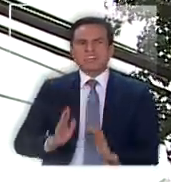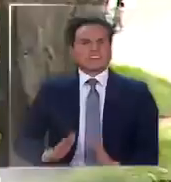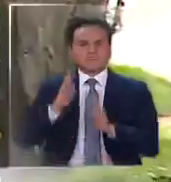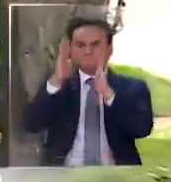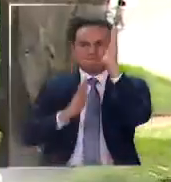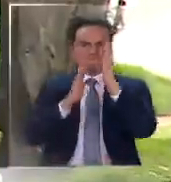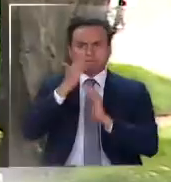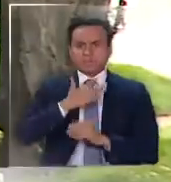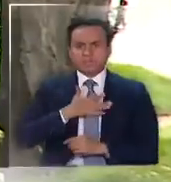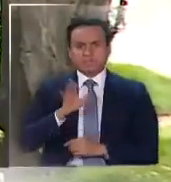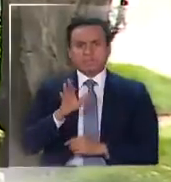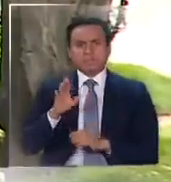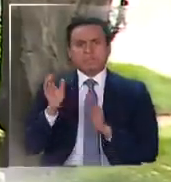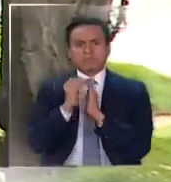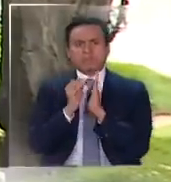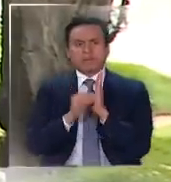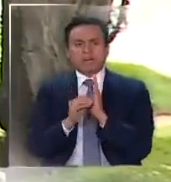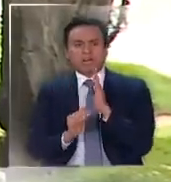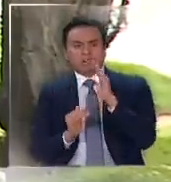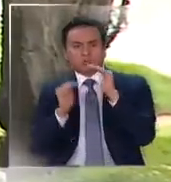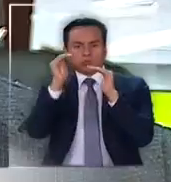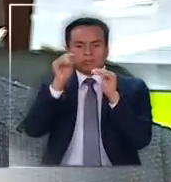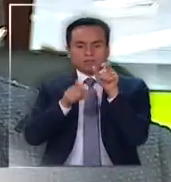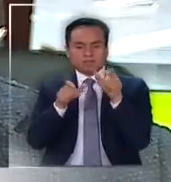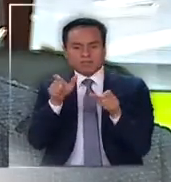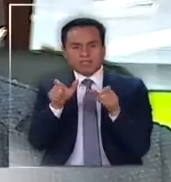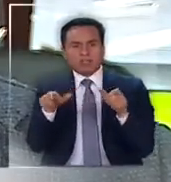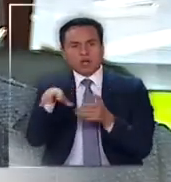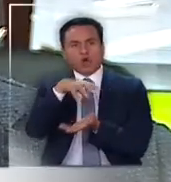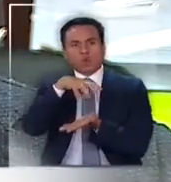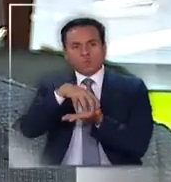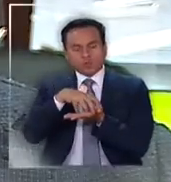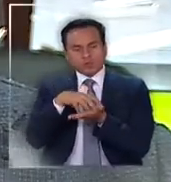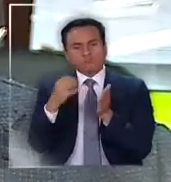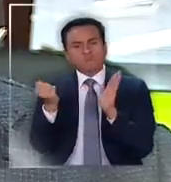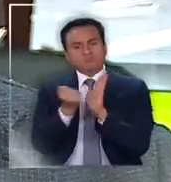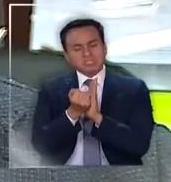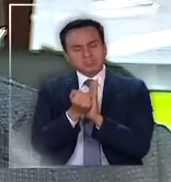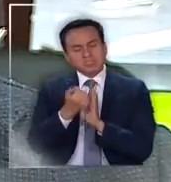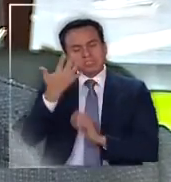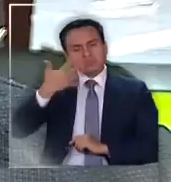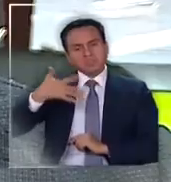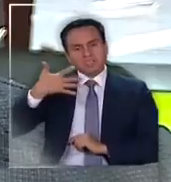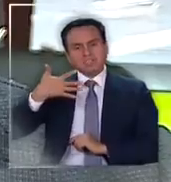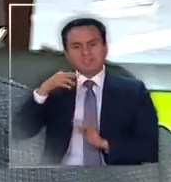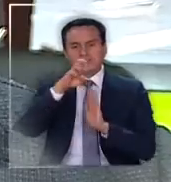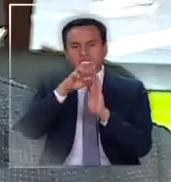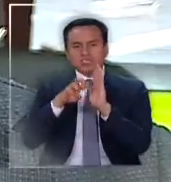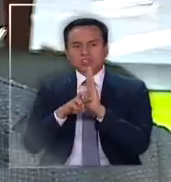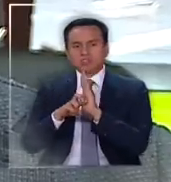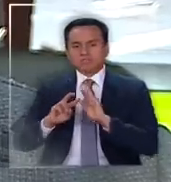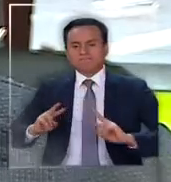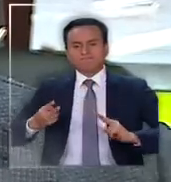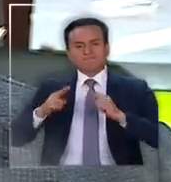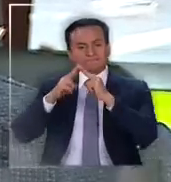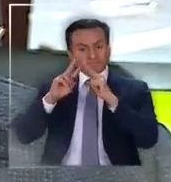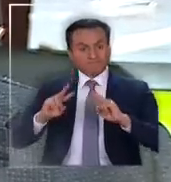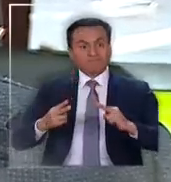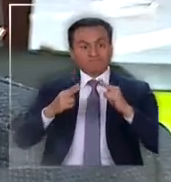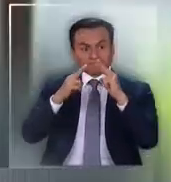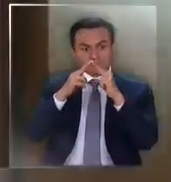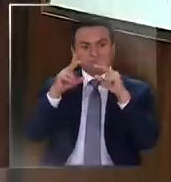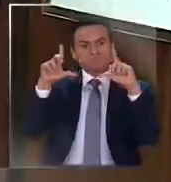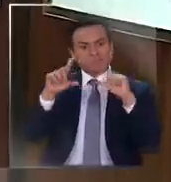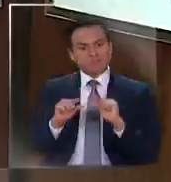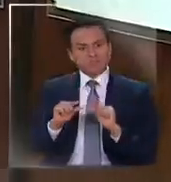verticales. El regular la altura y la densidad en nuestra comuna ha tenido un impacto importante, digamos que los proyectos inmobiliarios hoy día son cada